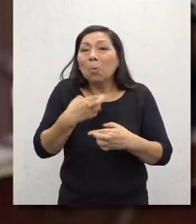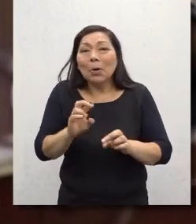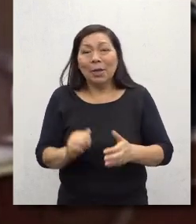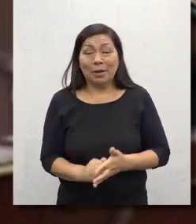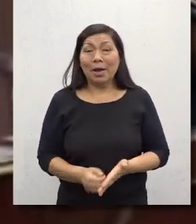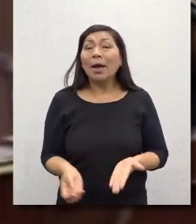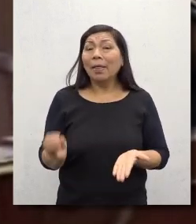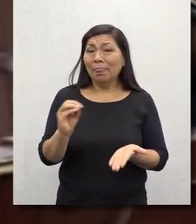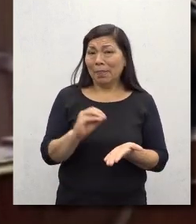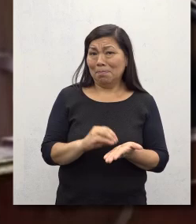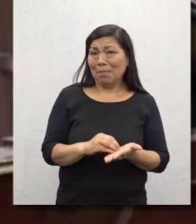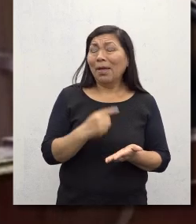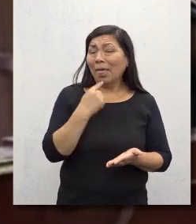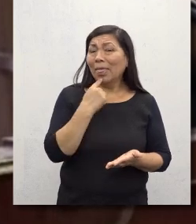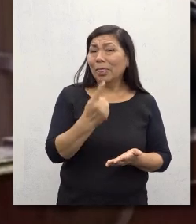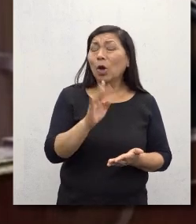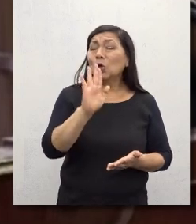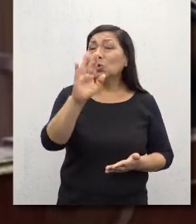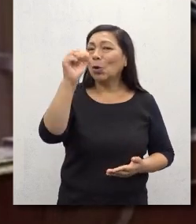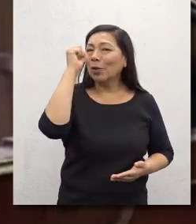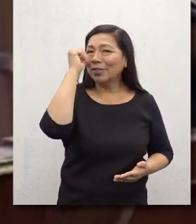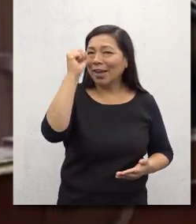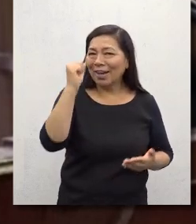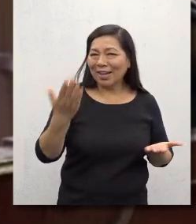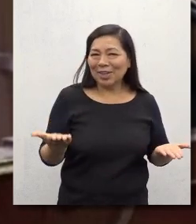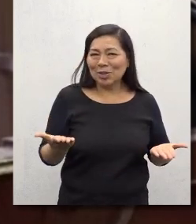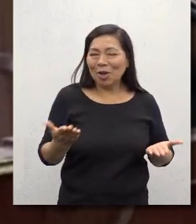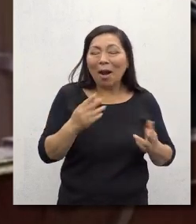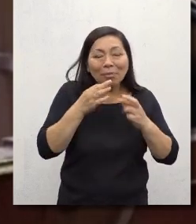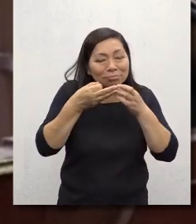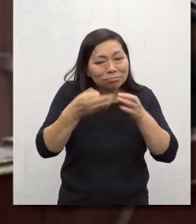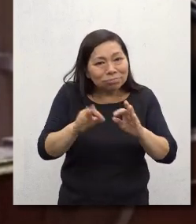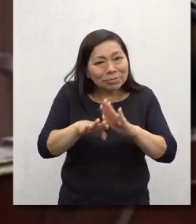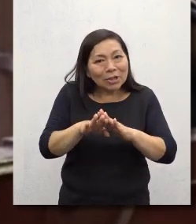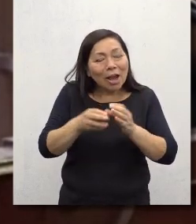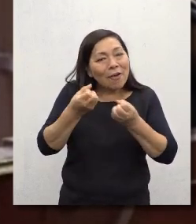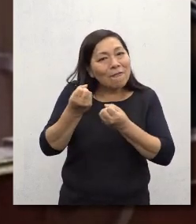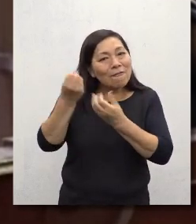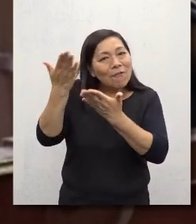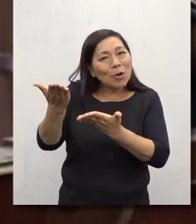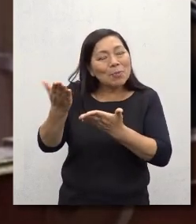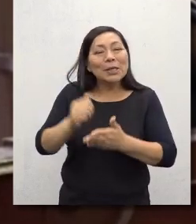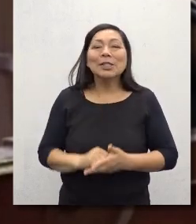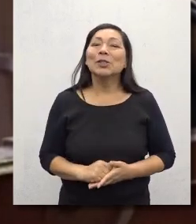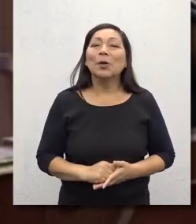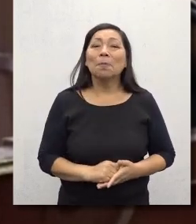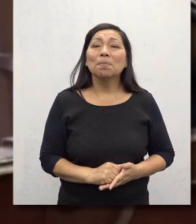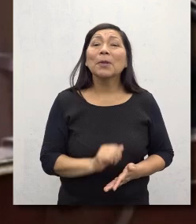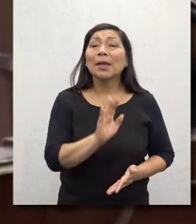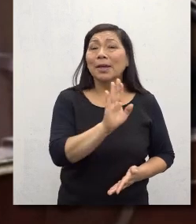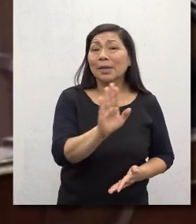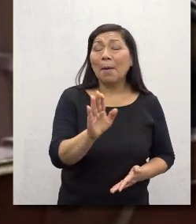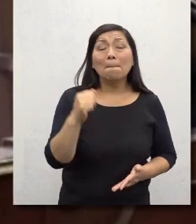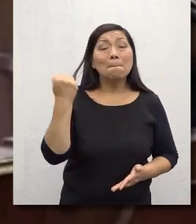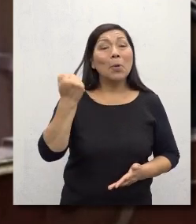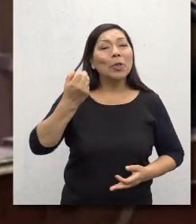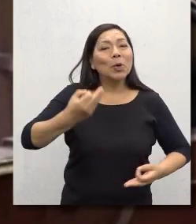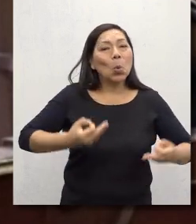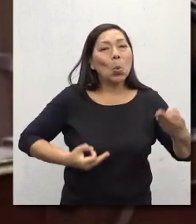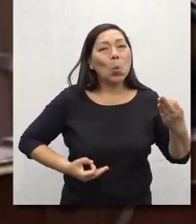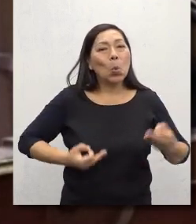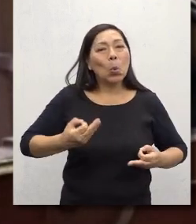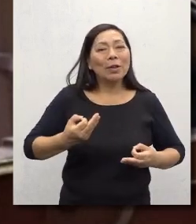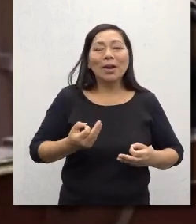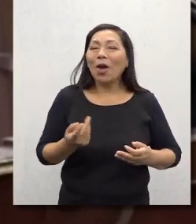público. Además, afectaba sus derechos fundamentales de acceso a la información pública. Por ello, el Poder